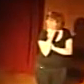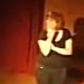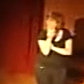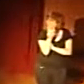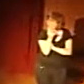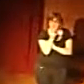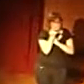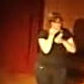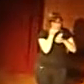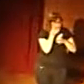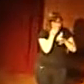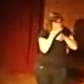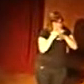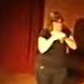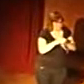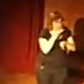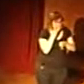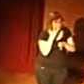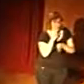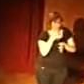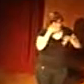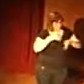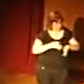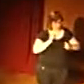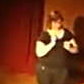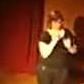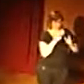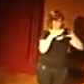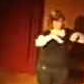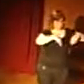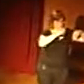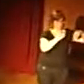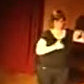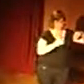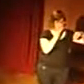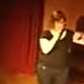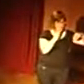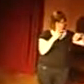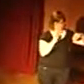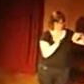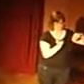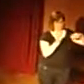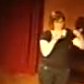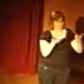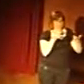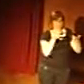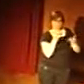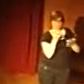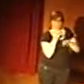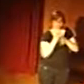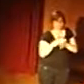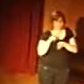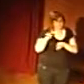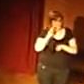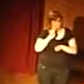pequeños restos de la policromía original que tenía el pórtico de la Gloria al estar preservado de la acción exterior Pues aquí villamil lo